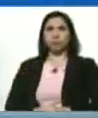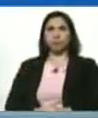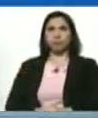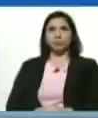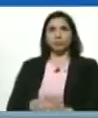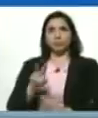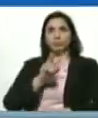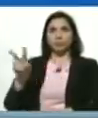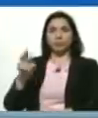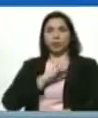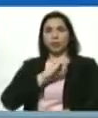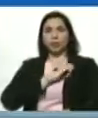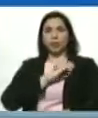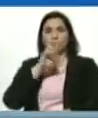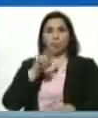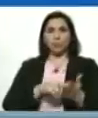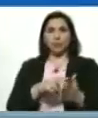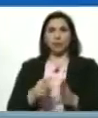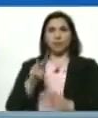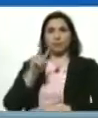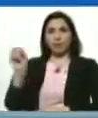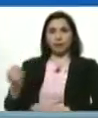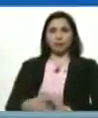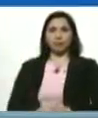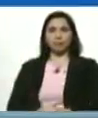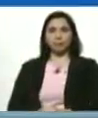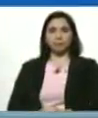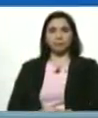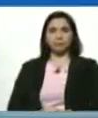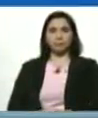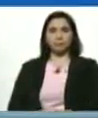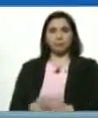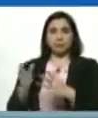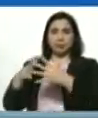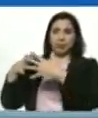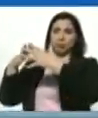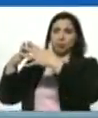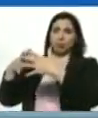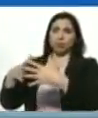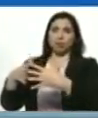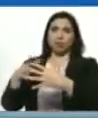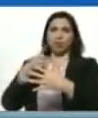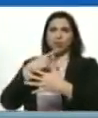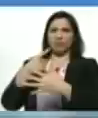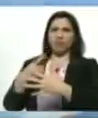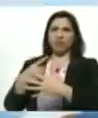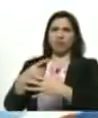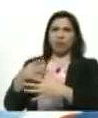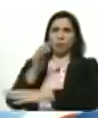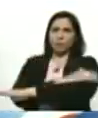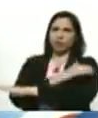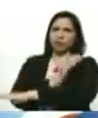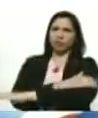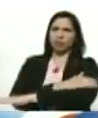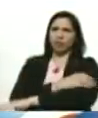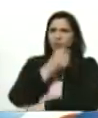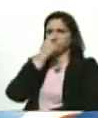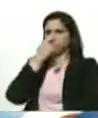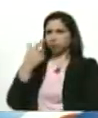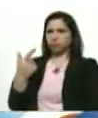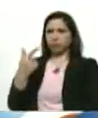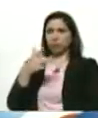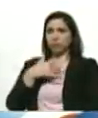22 de enero del 2020 eeuu y oposición apátrida siempre han amenazado gasolina a los